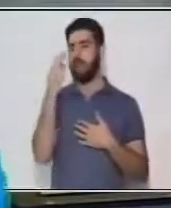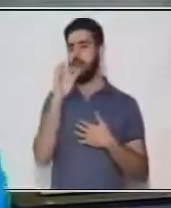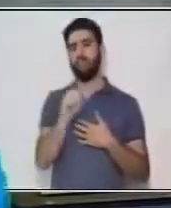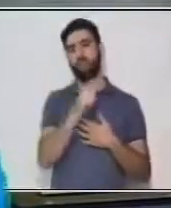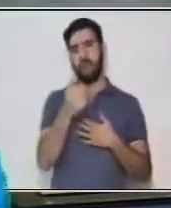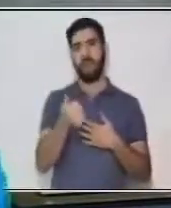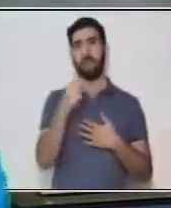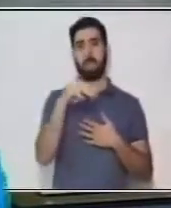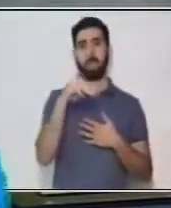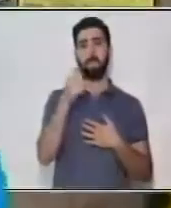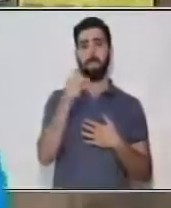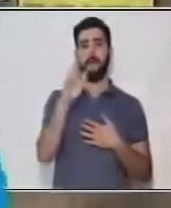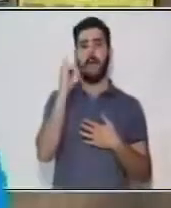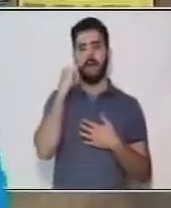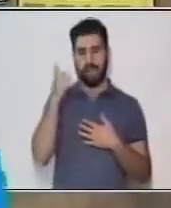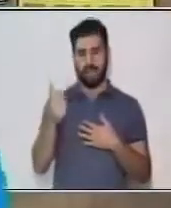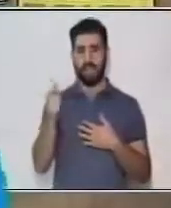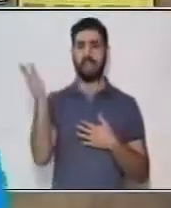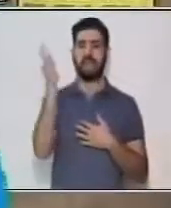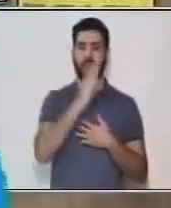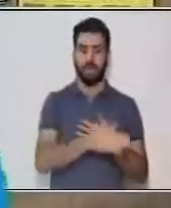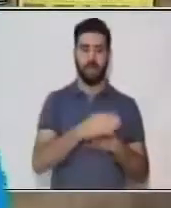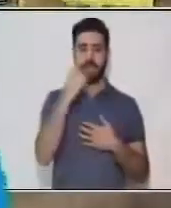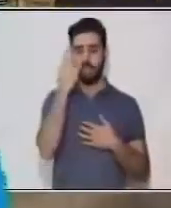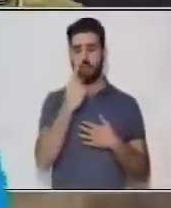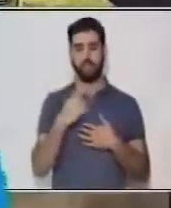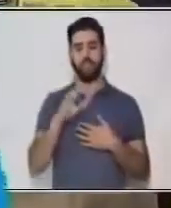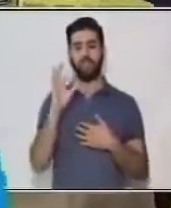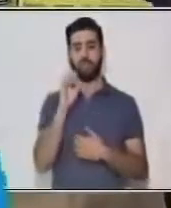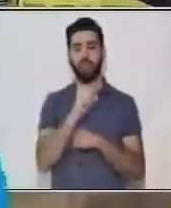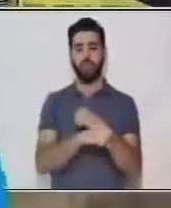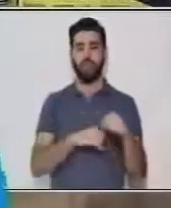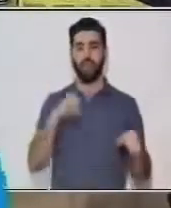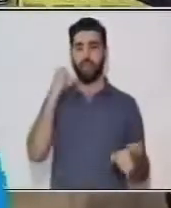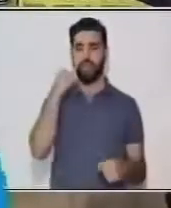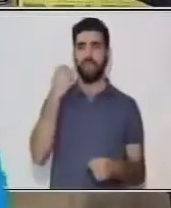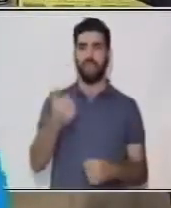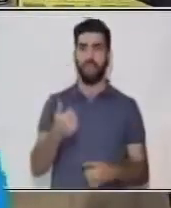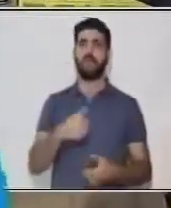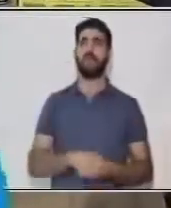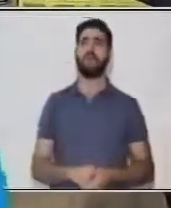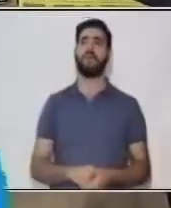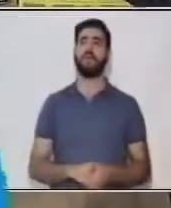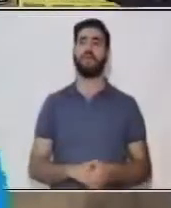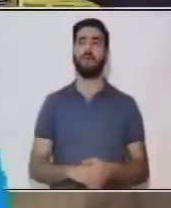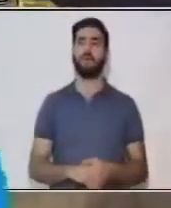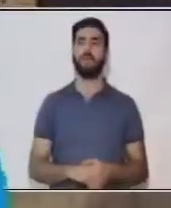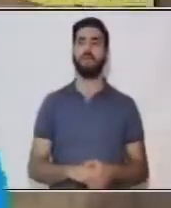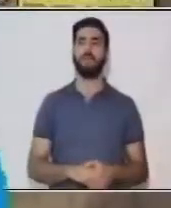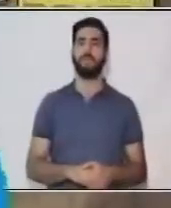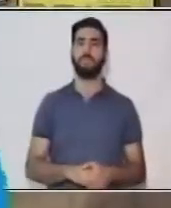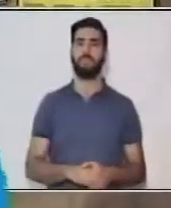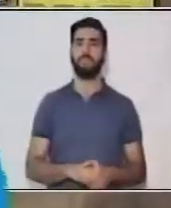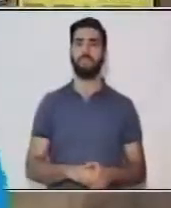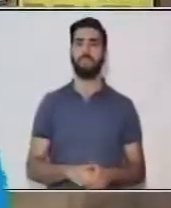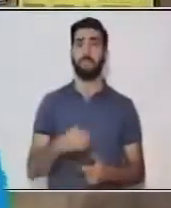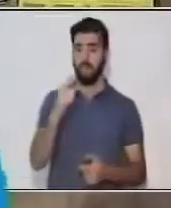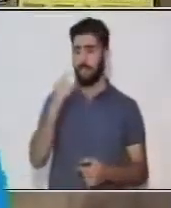y aquella niña se llama Sofía. Como esta muñeca tiene un nombre